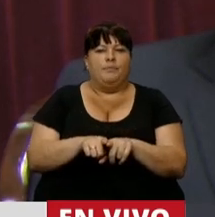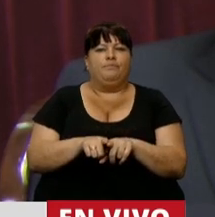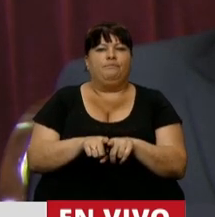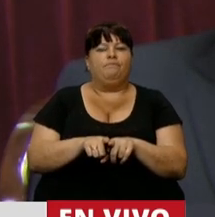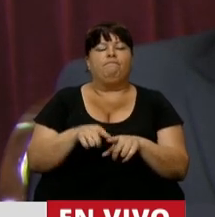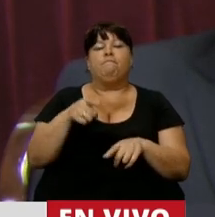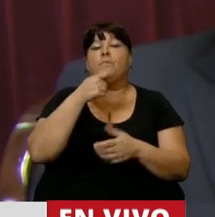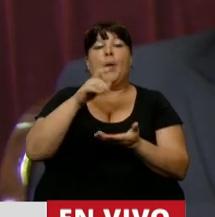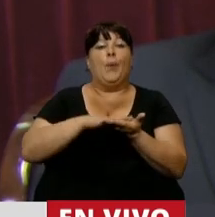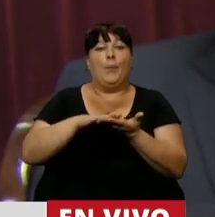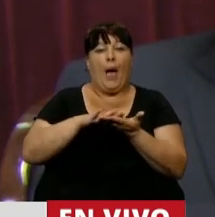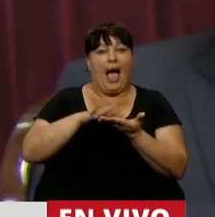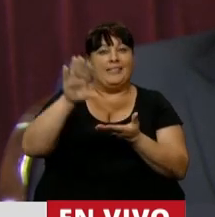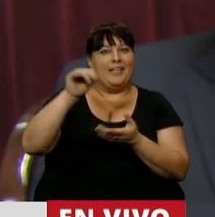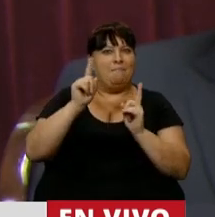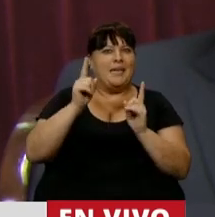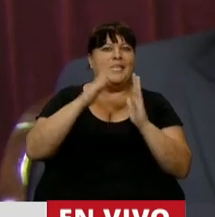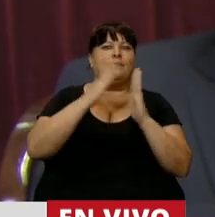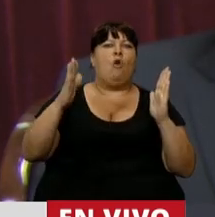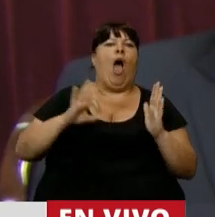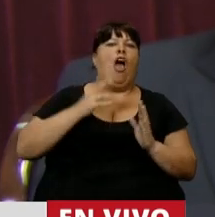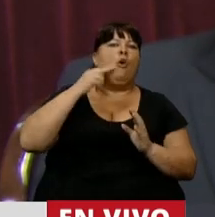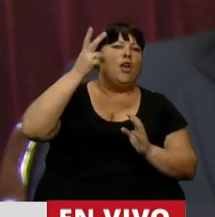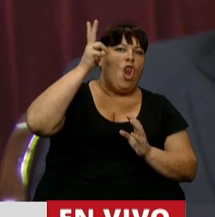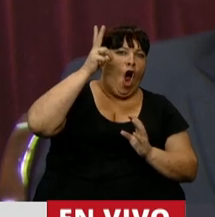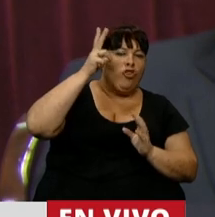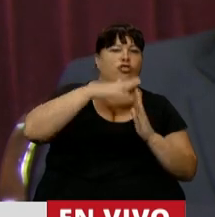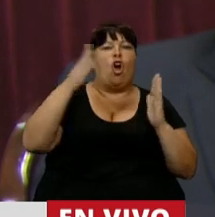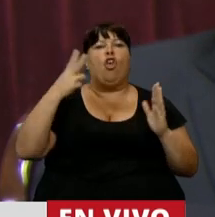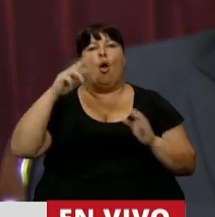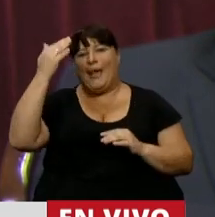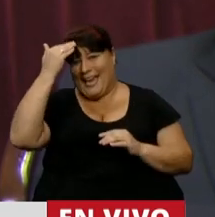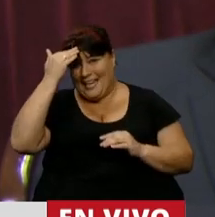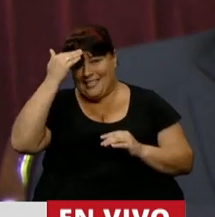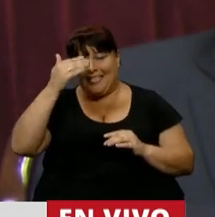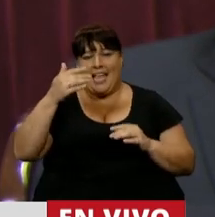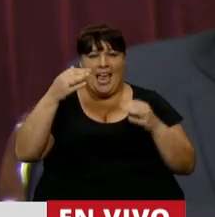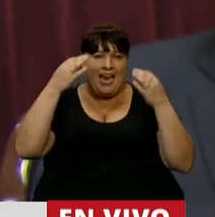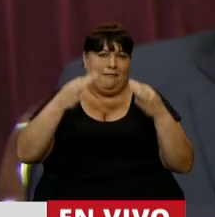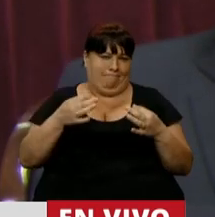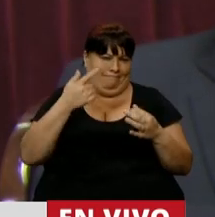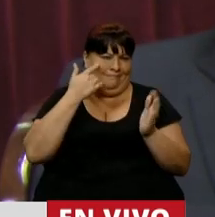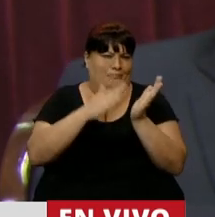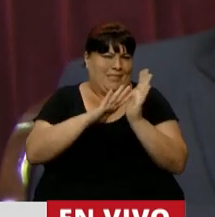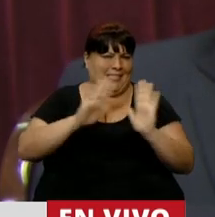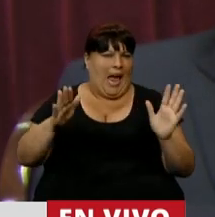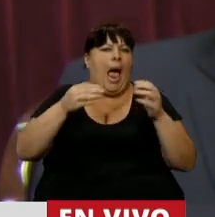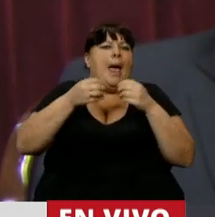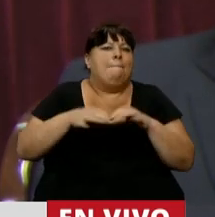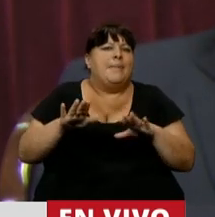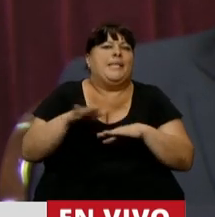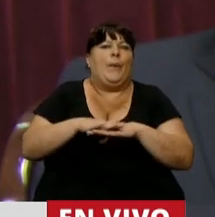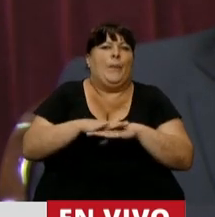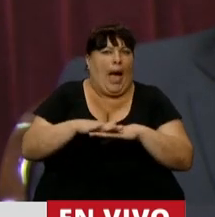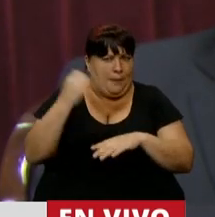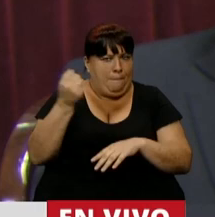que al tomar como base la fórmula que estuvo vigente entre el año 2008 y el año 2015, a las claras nos demuestra que arrancamos con un